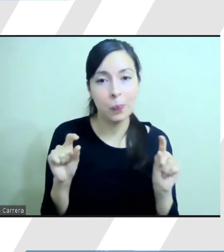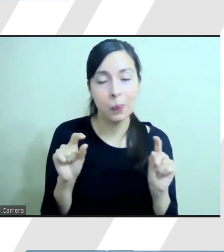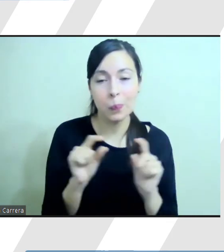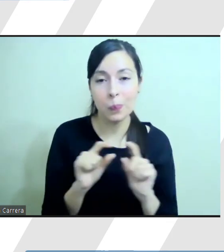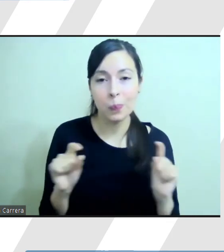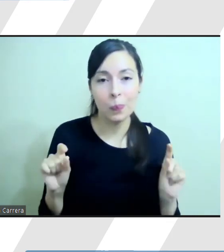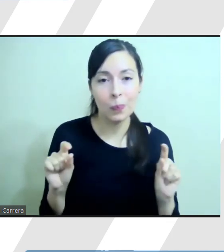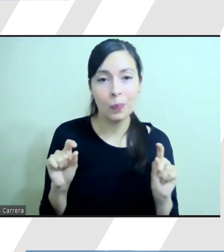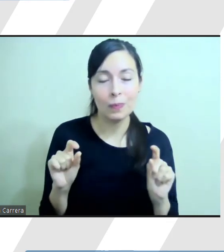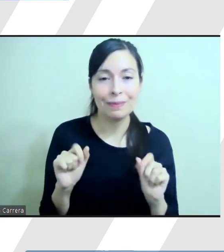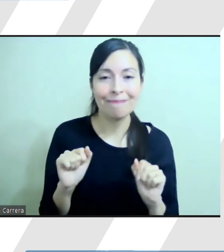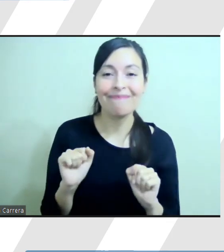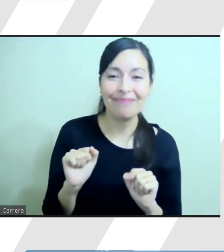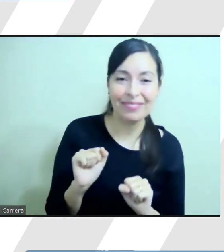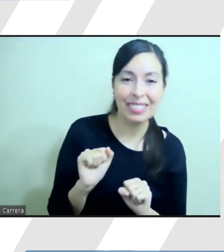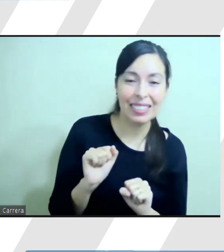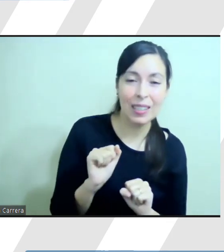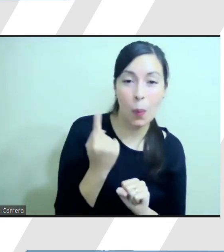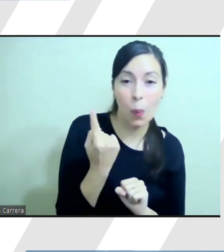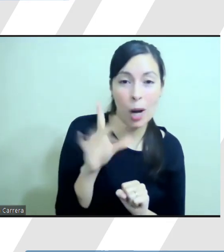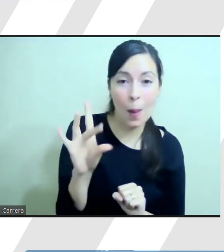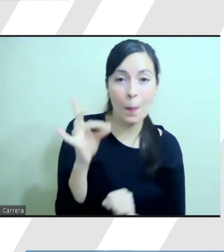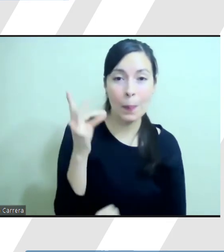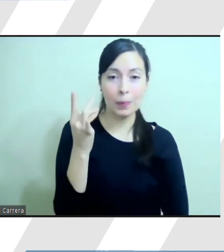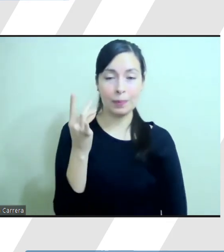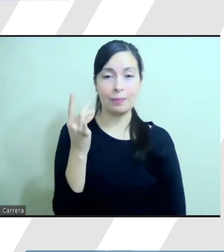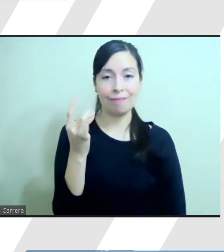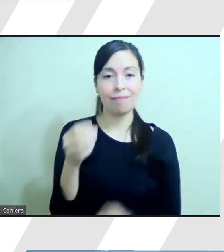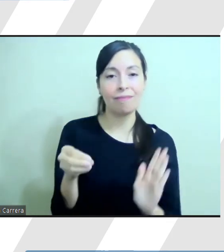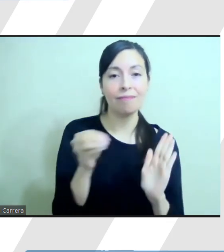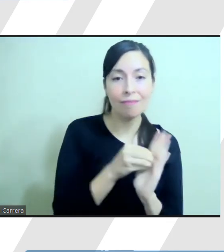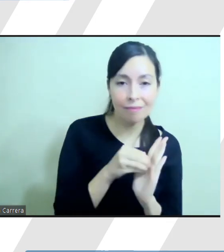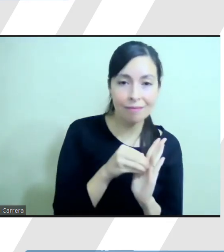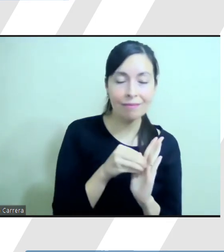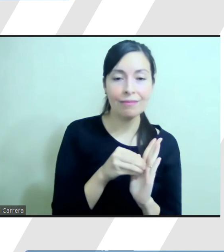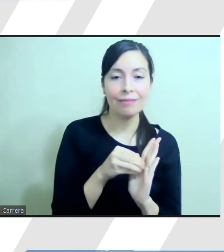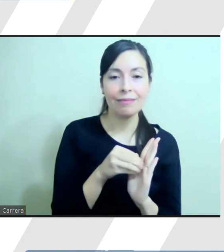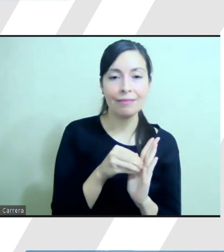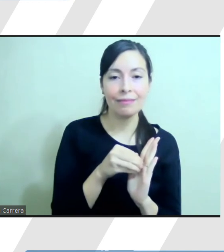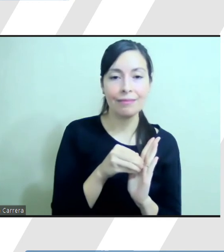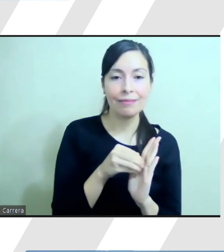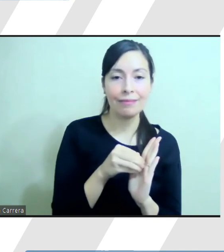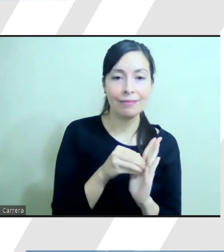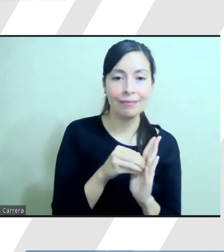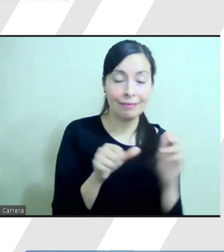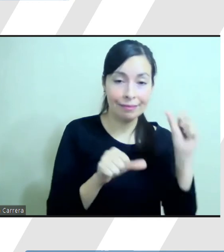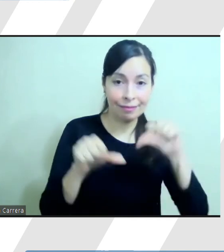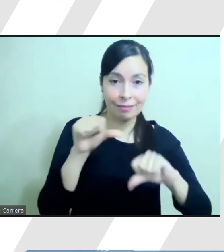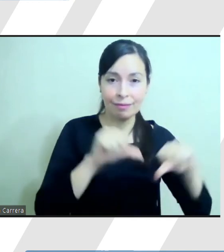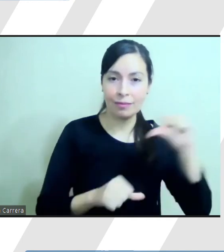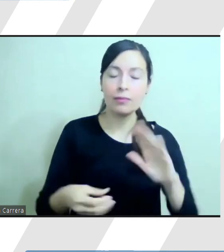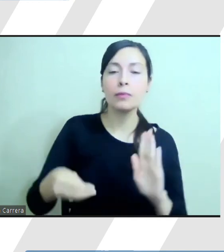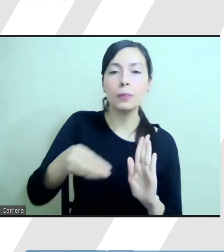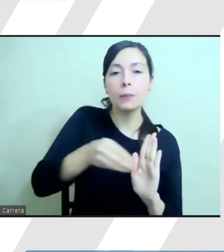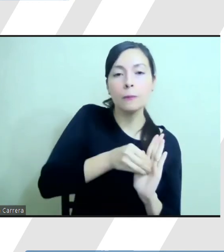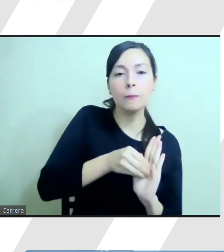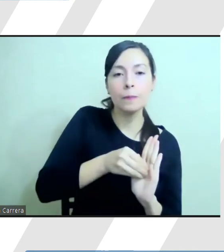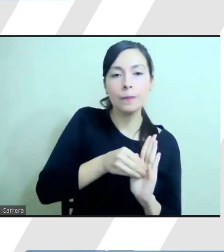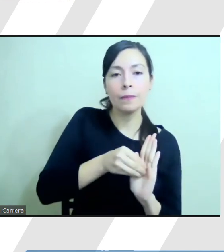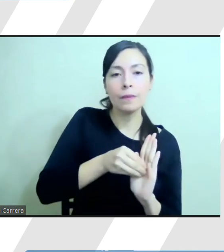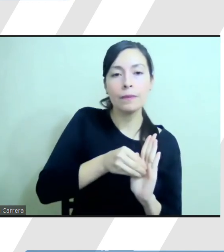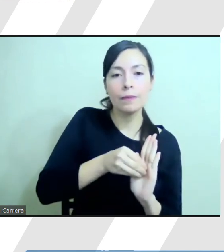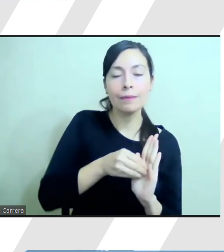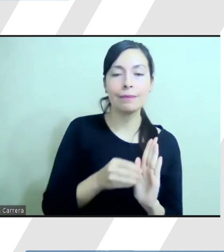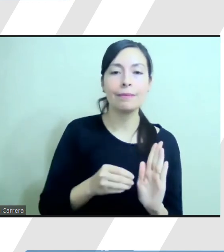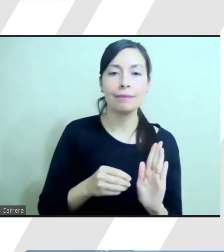haber, se inclina por una y la consigna en los escritos científicos, de ahí queda rodando la bola